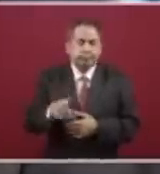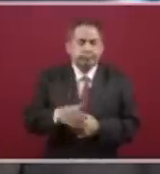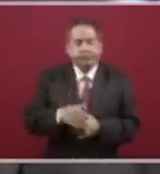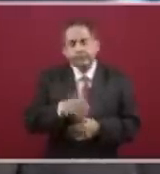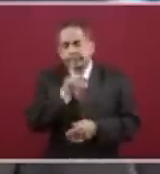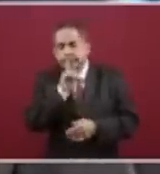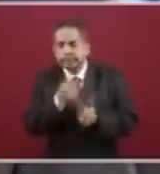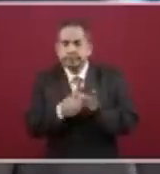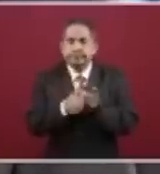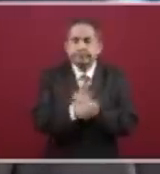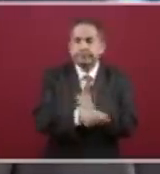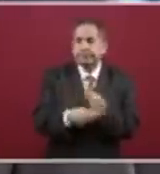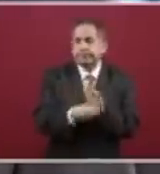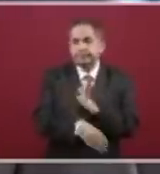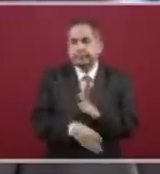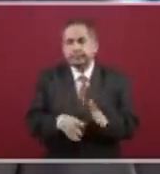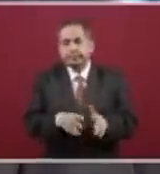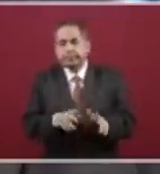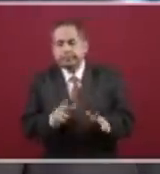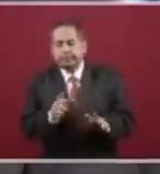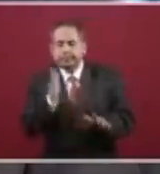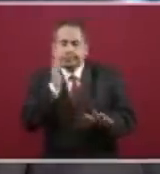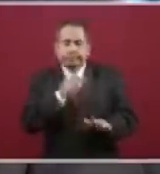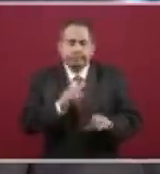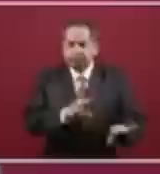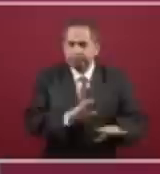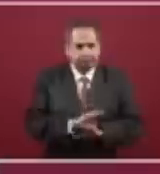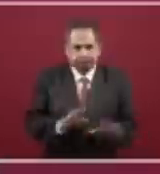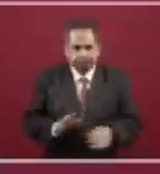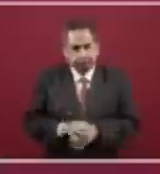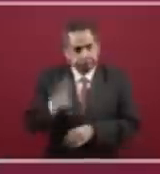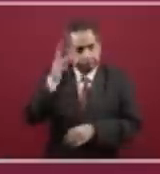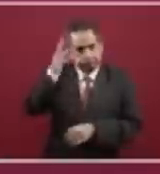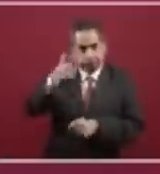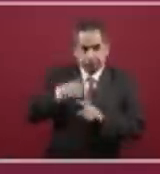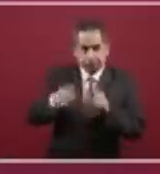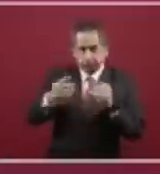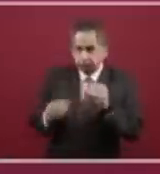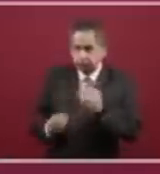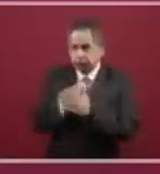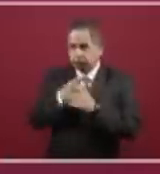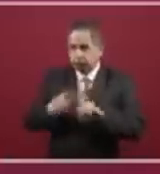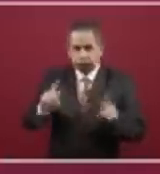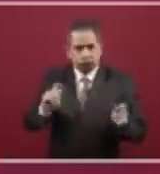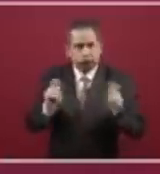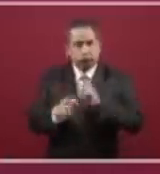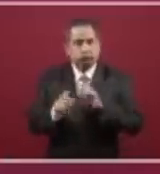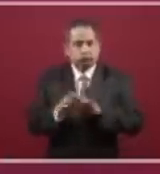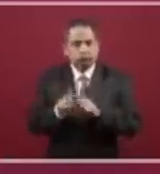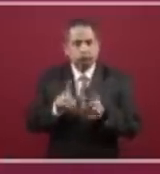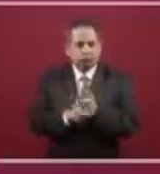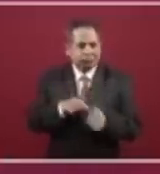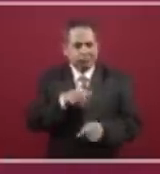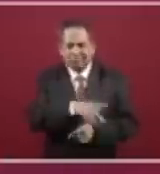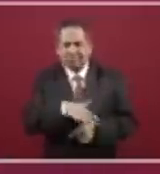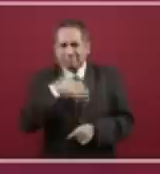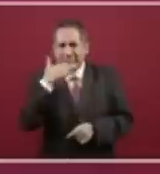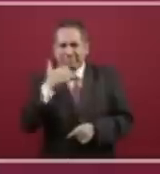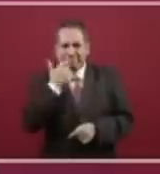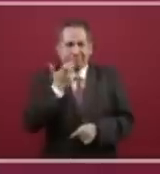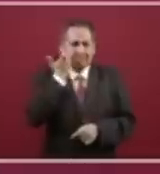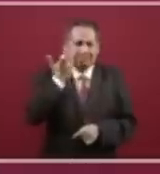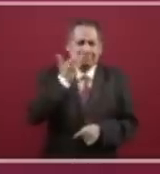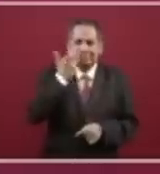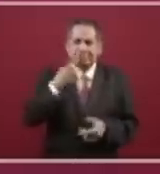los paradigmas del desarrollo han cambiado frente a un proyecto dispendioso amañado e insensible al